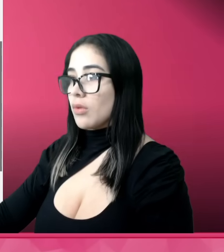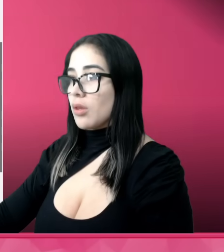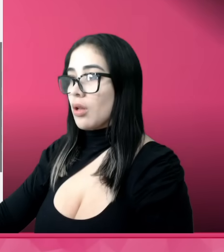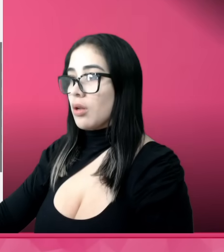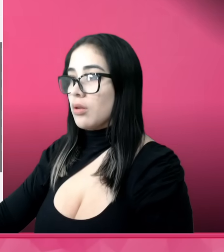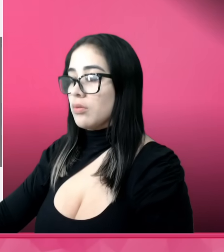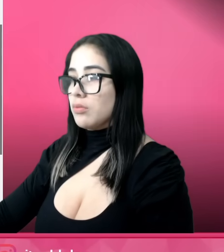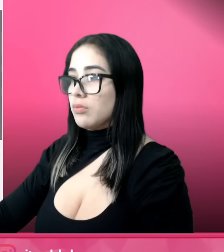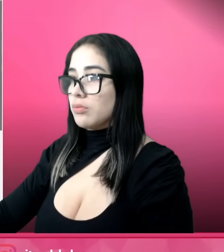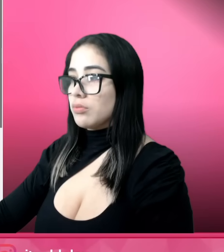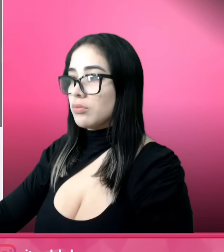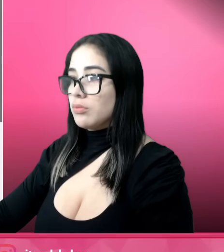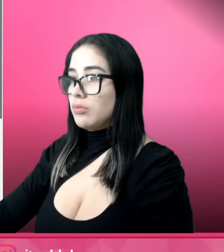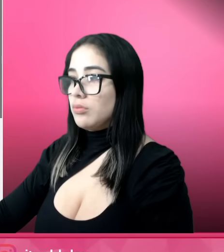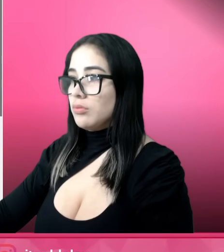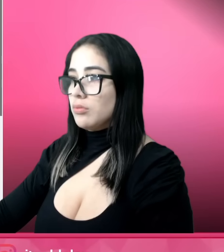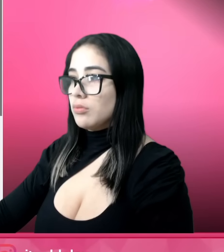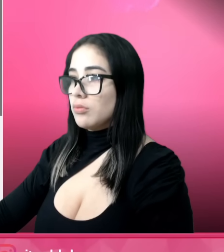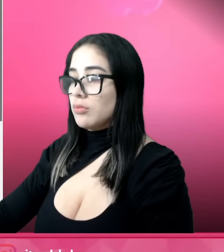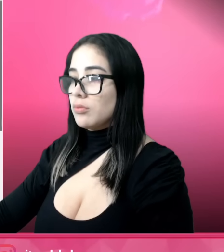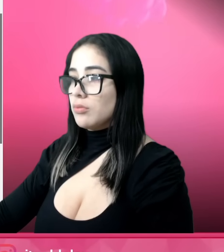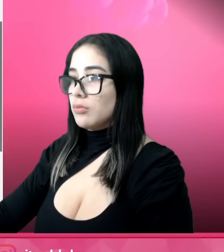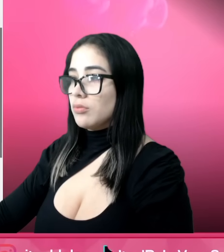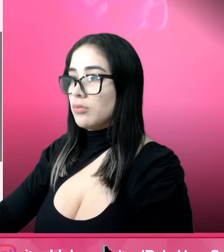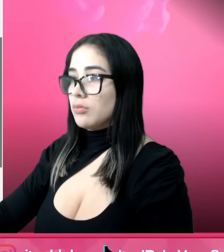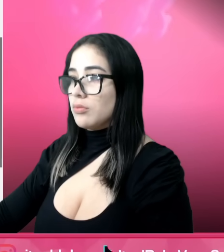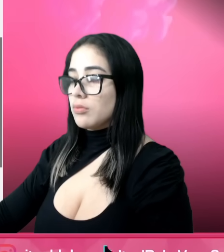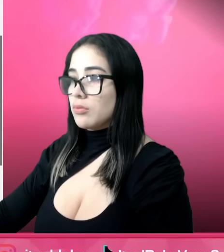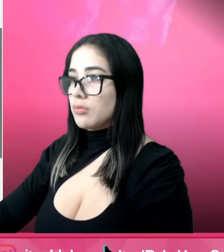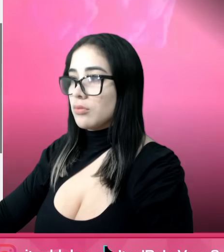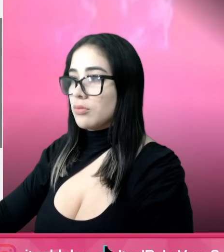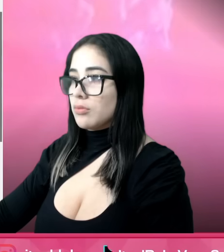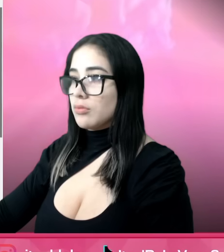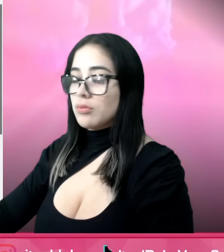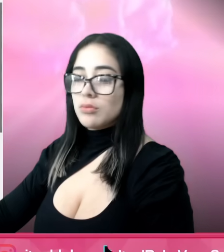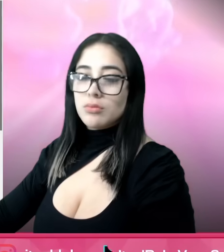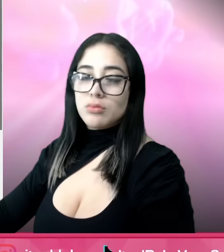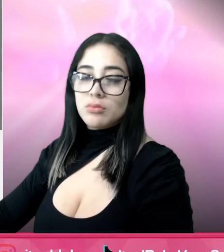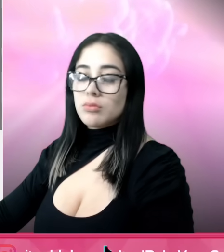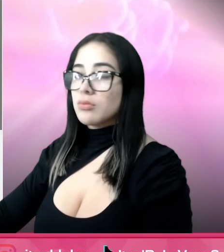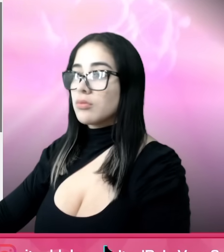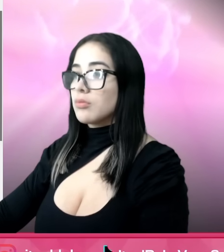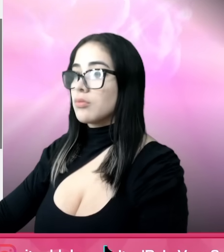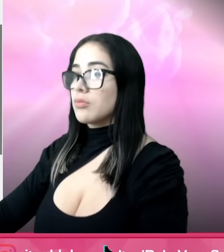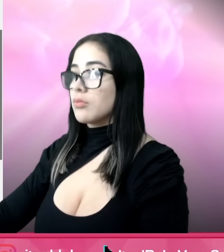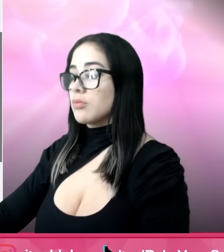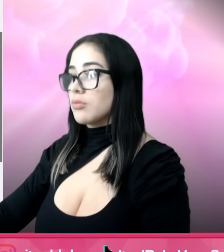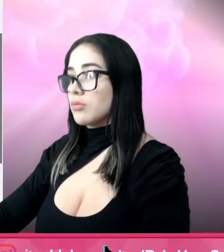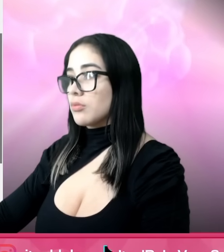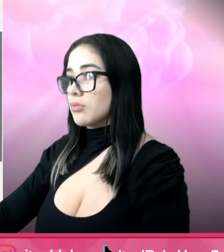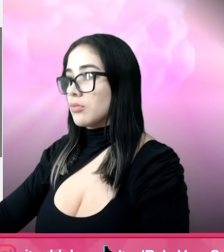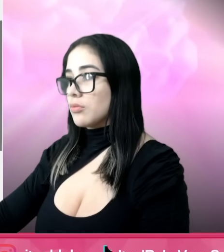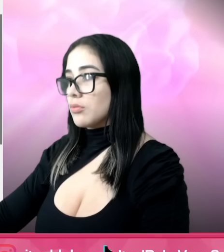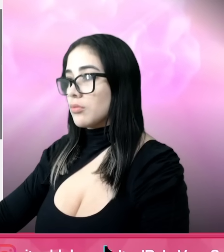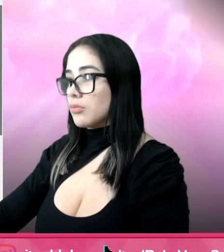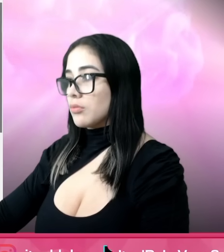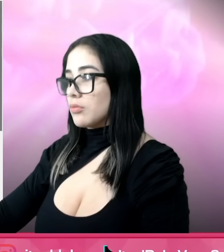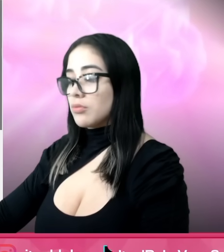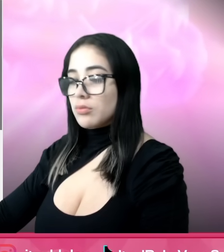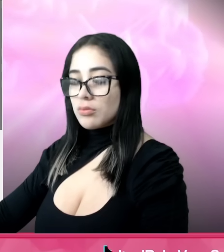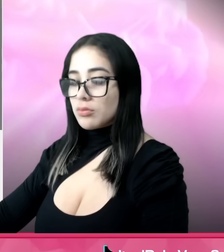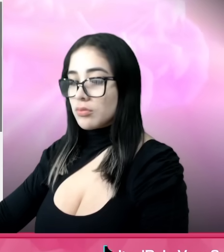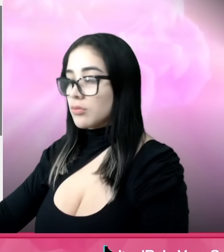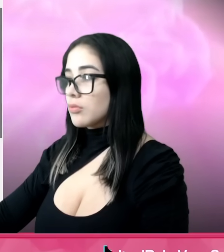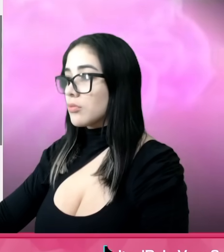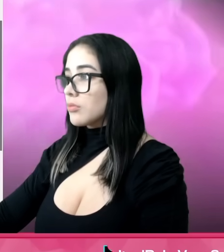amor por nuestros desaparecidos ellos reciben continuamente información de este tipo en mi caso en el caso de la redacción en un dos por tres nos